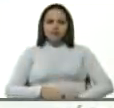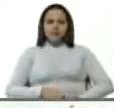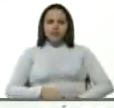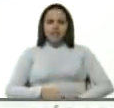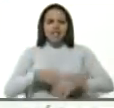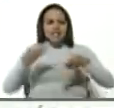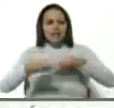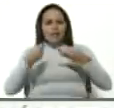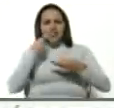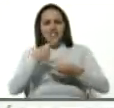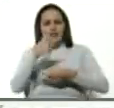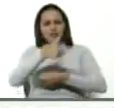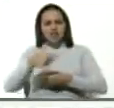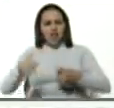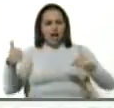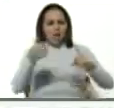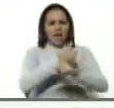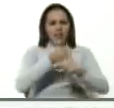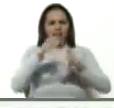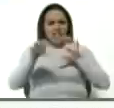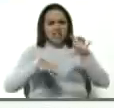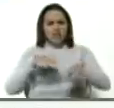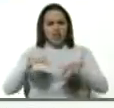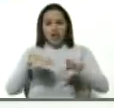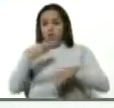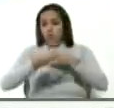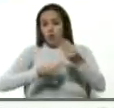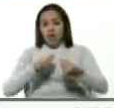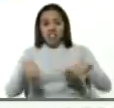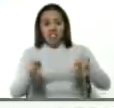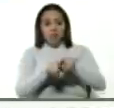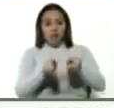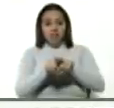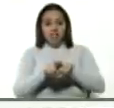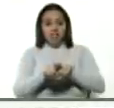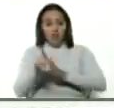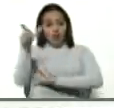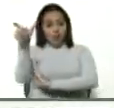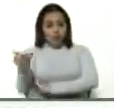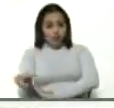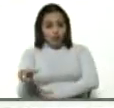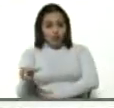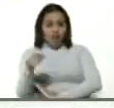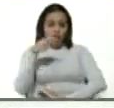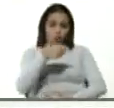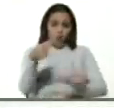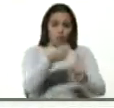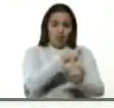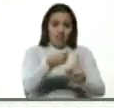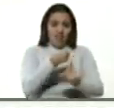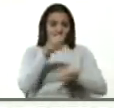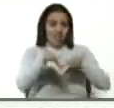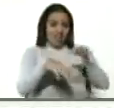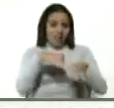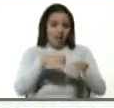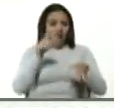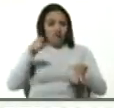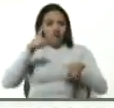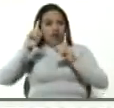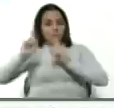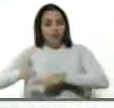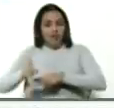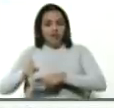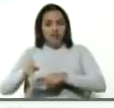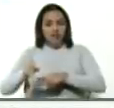maltrata a un animal, obviamente lo hará con su prójimo, con su propio vecino, incluso con su